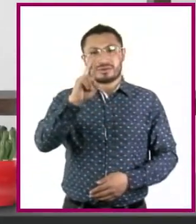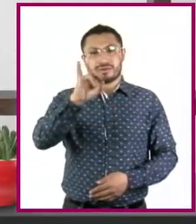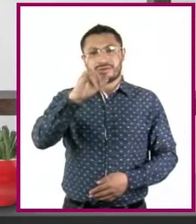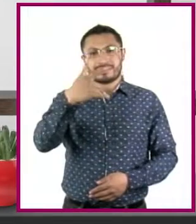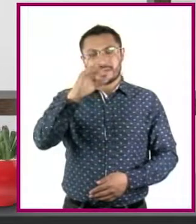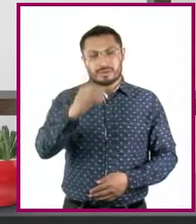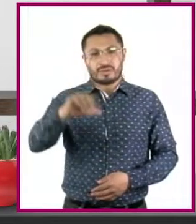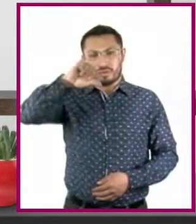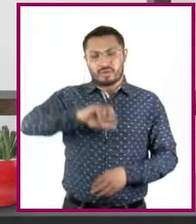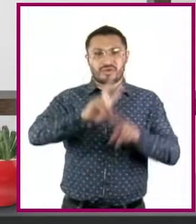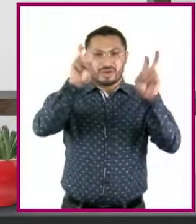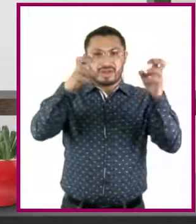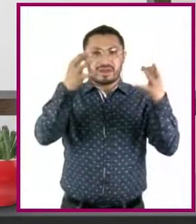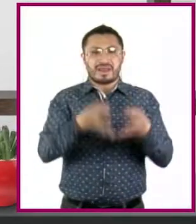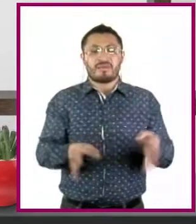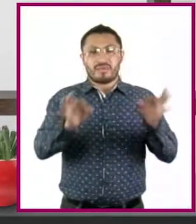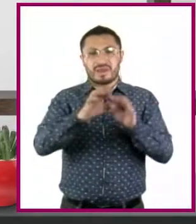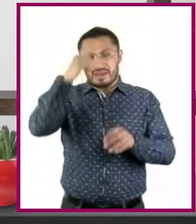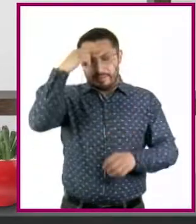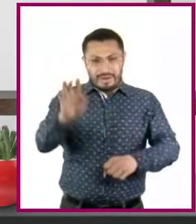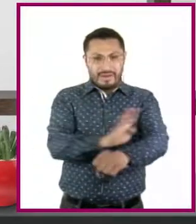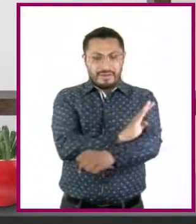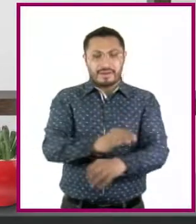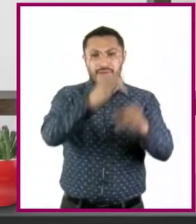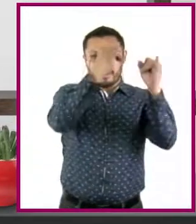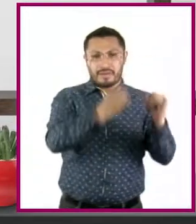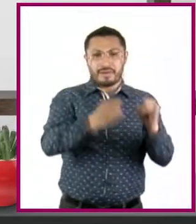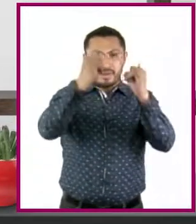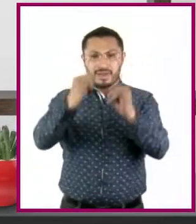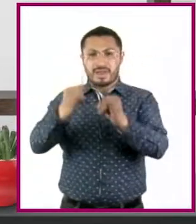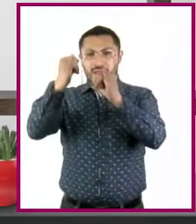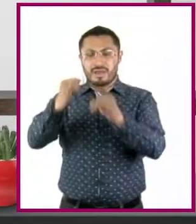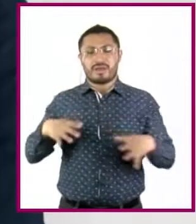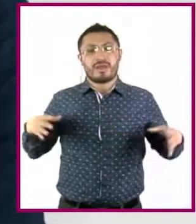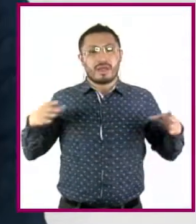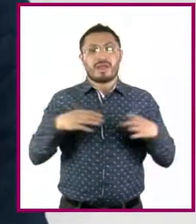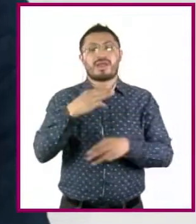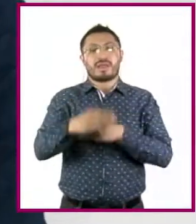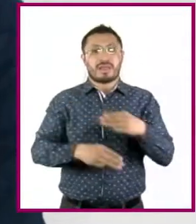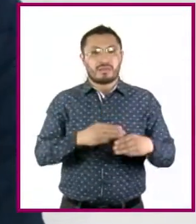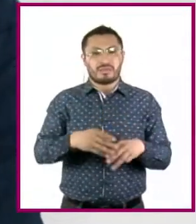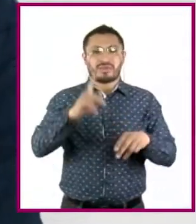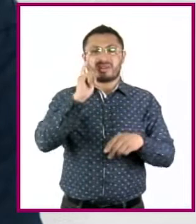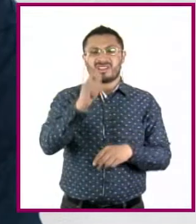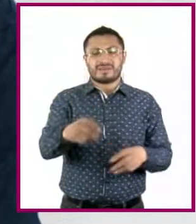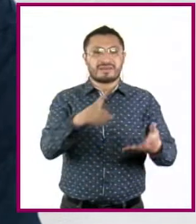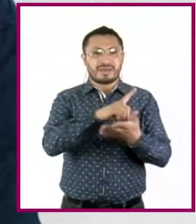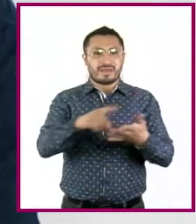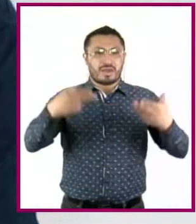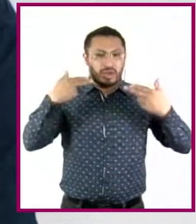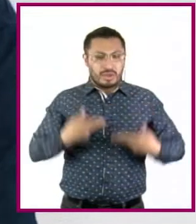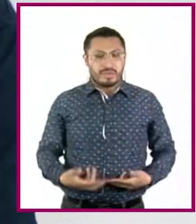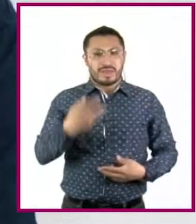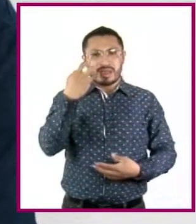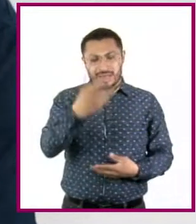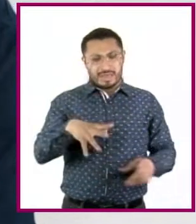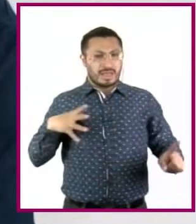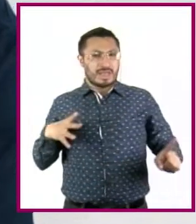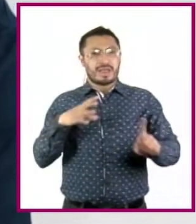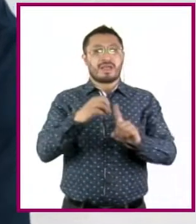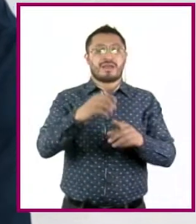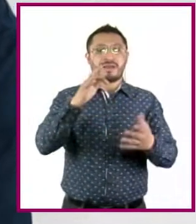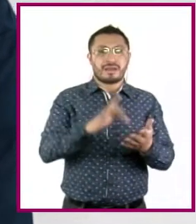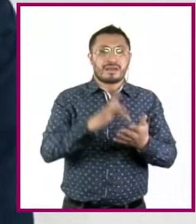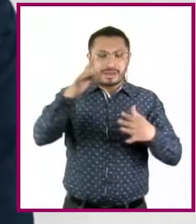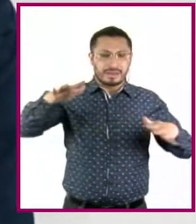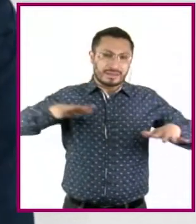para el bienestar individual y colectivo en todo el mundo, los derechos humanos. Estos derechos se logran gracias a las revoluciones de